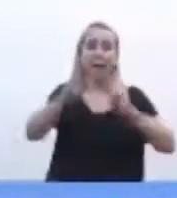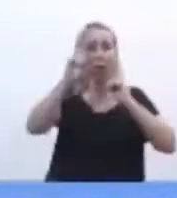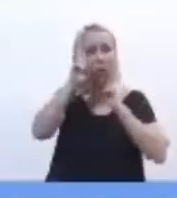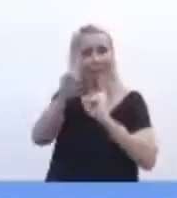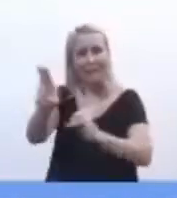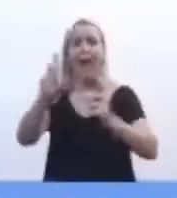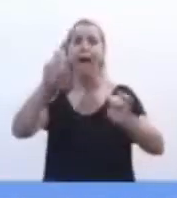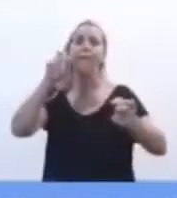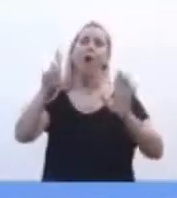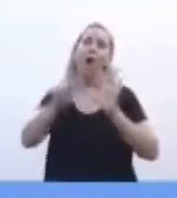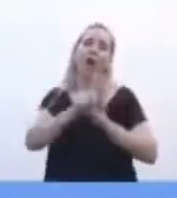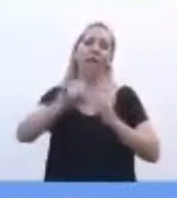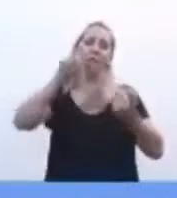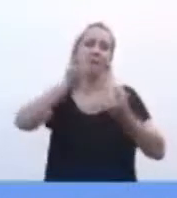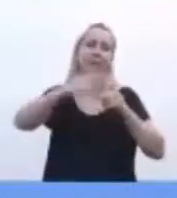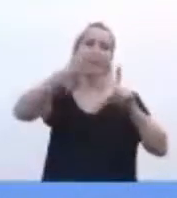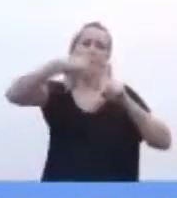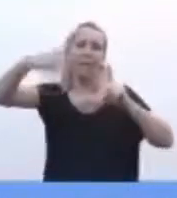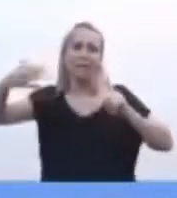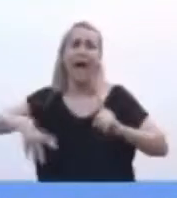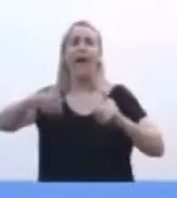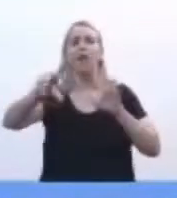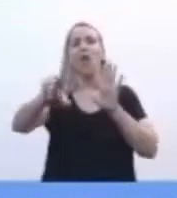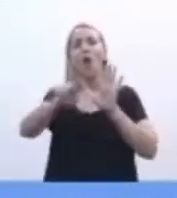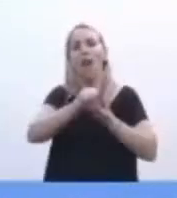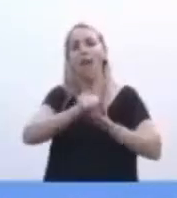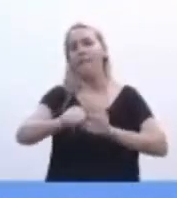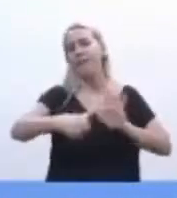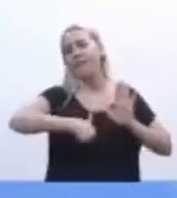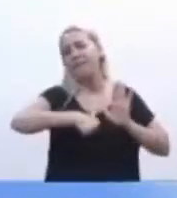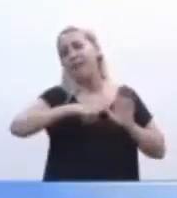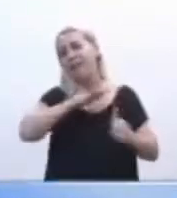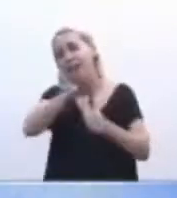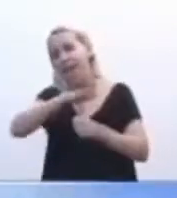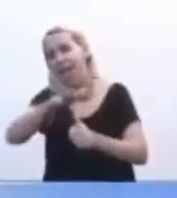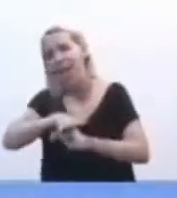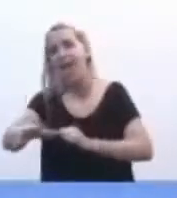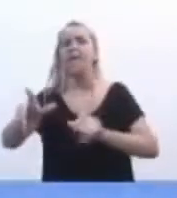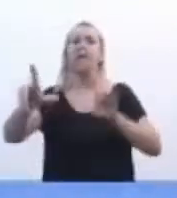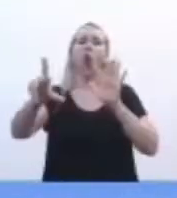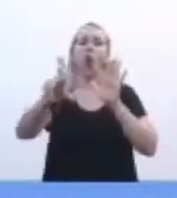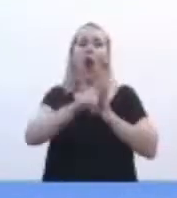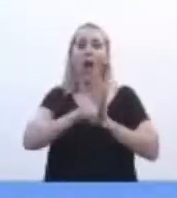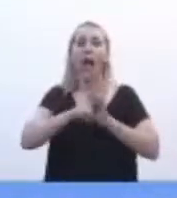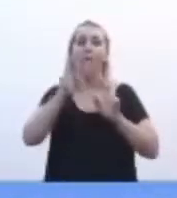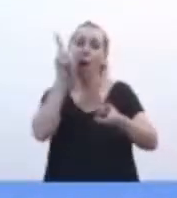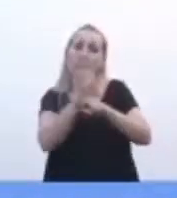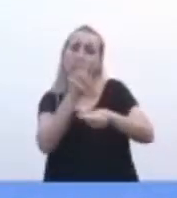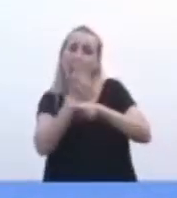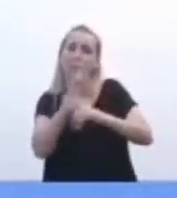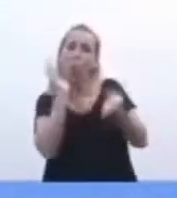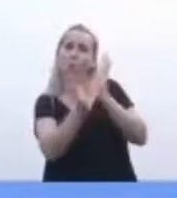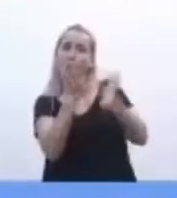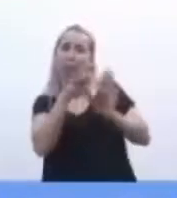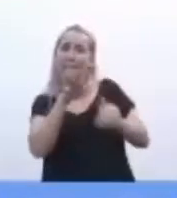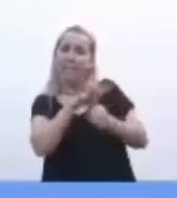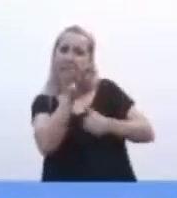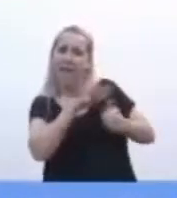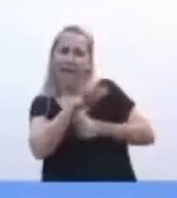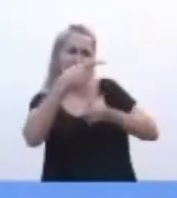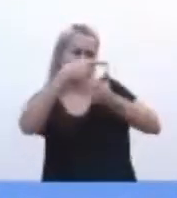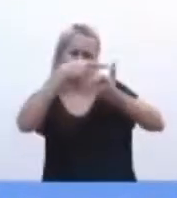igualitario la ley de identidad de género la ley de protección integral contra la violencia de género entre otras tantas